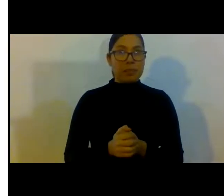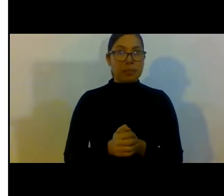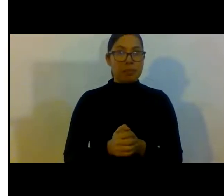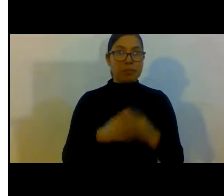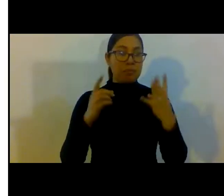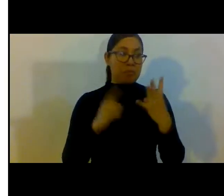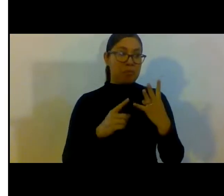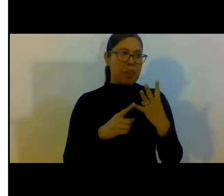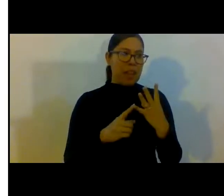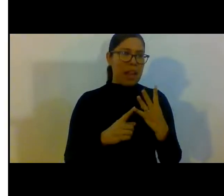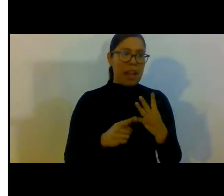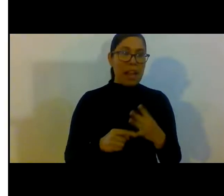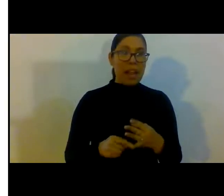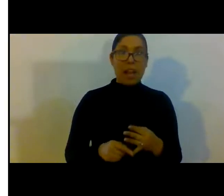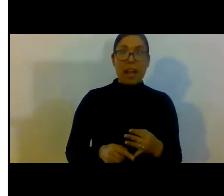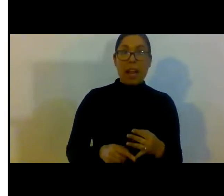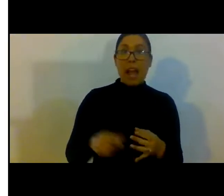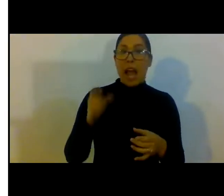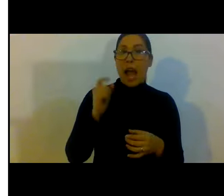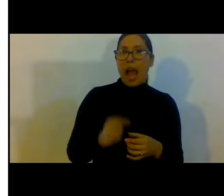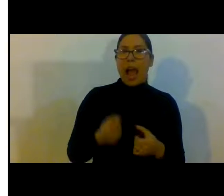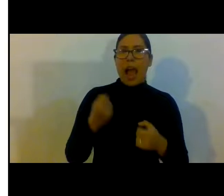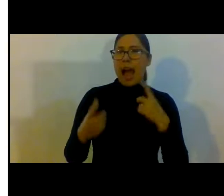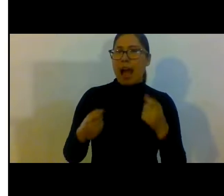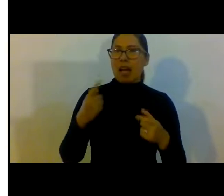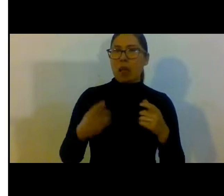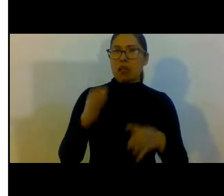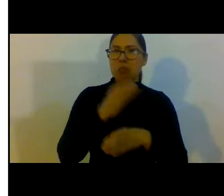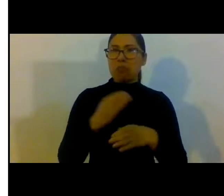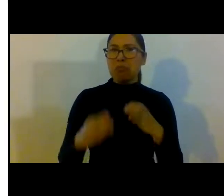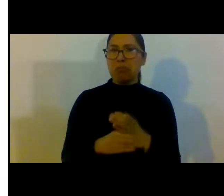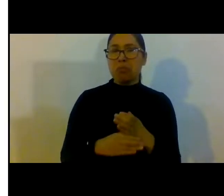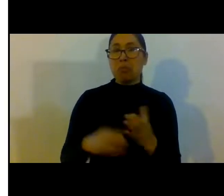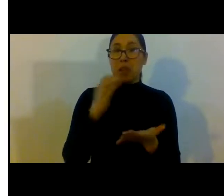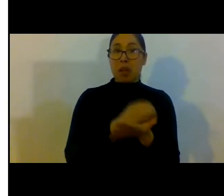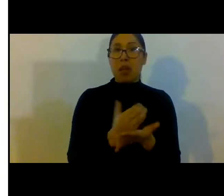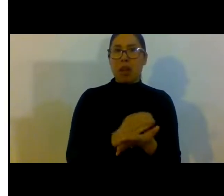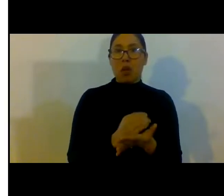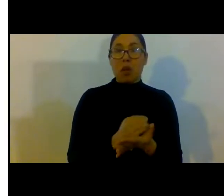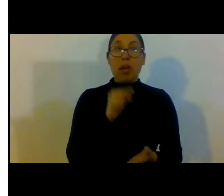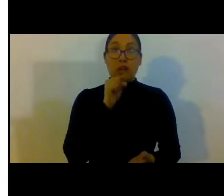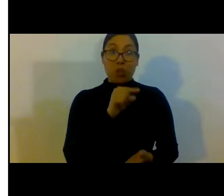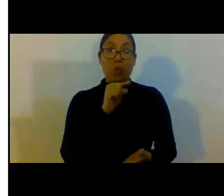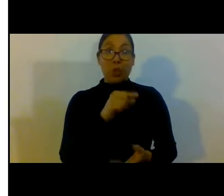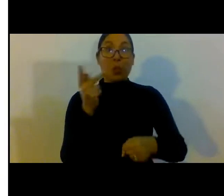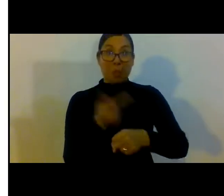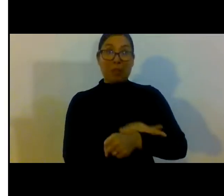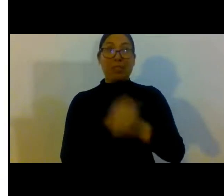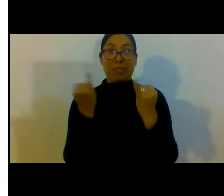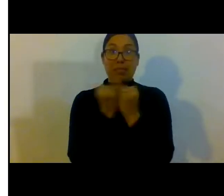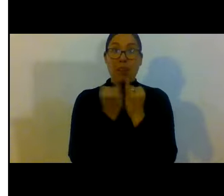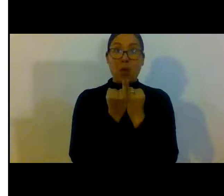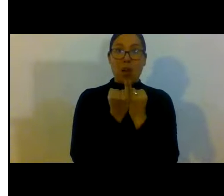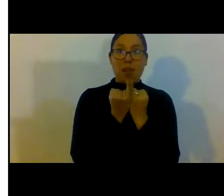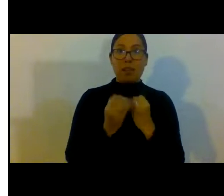a ti? Imaginen lo profundo de esta pregunta si yo estoy trabajando, a lo mejor, si estoy directamente,